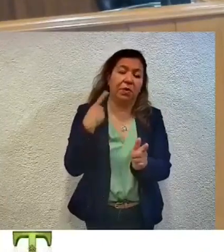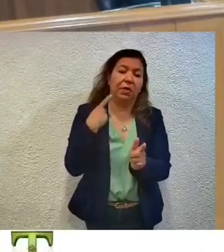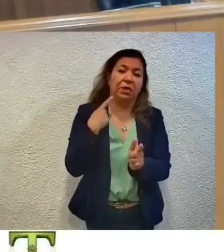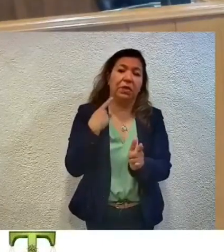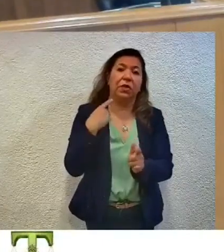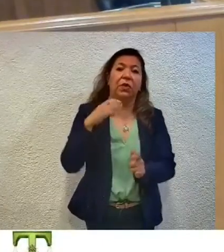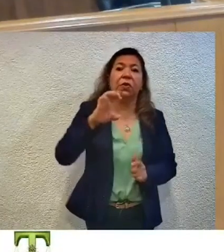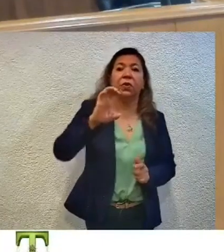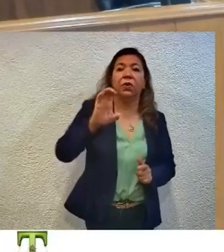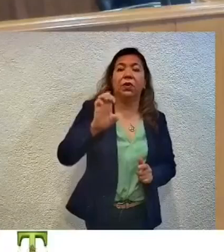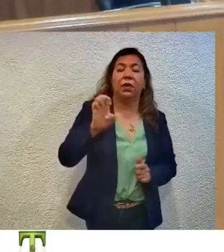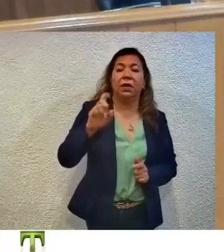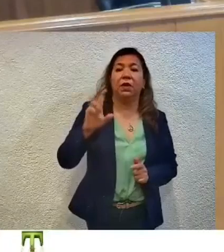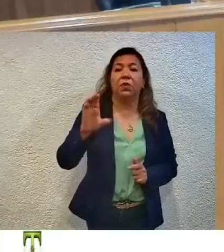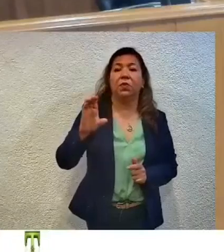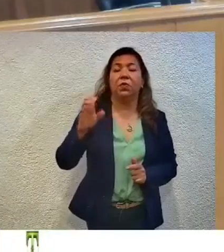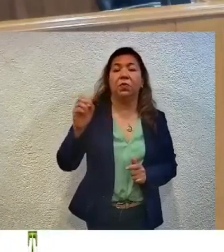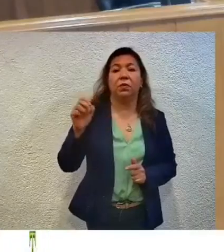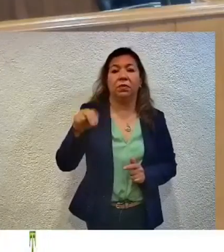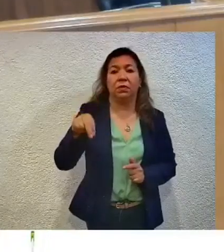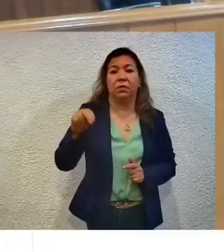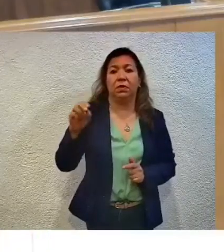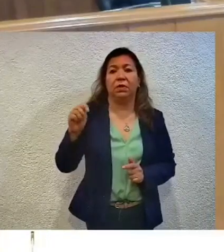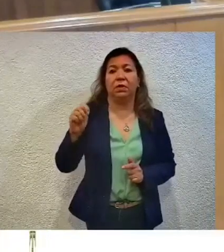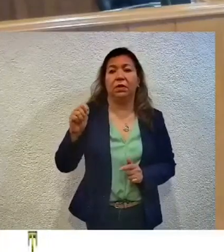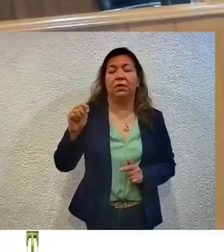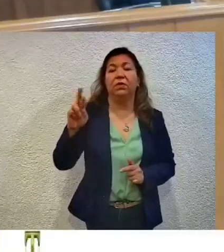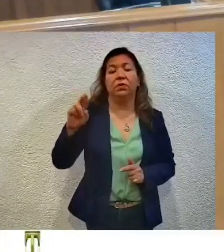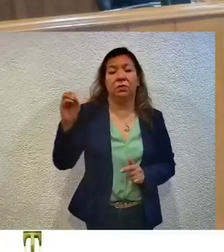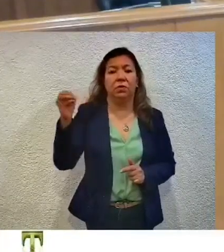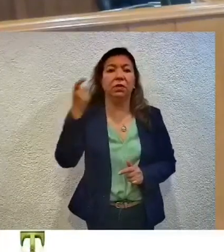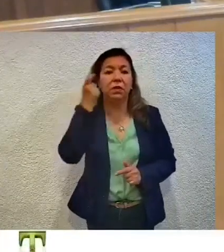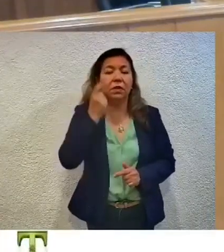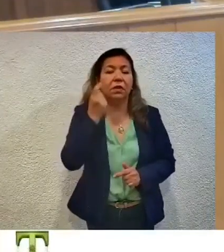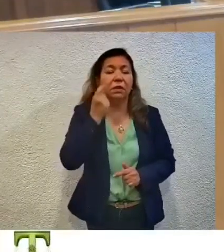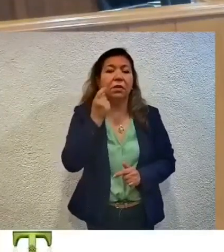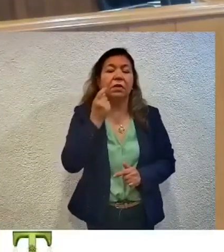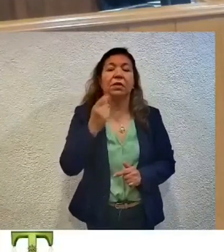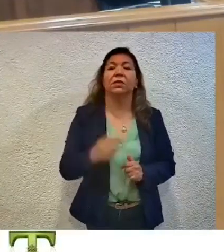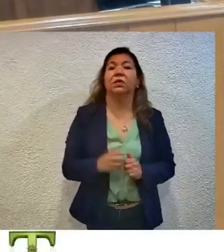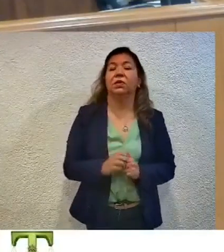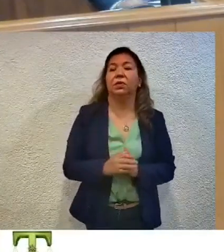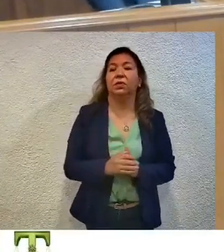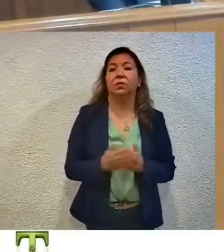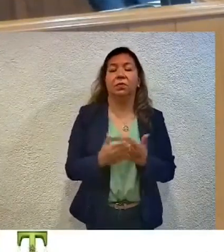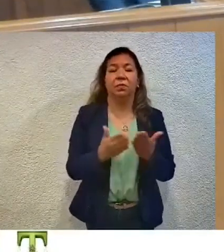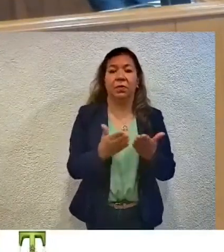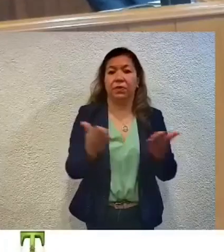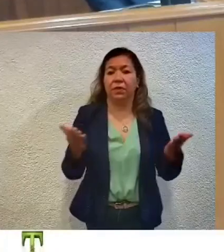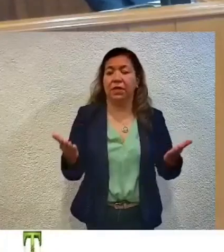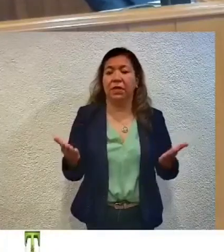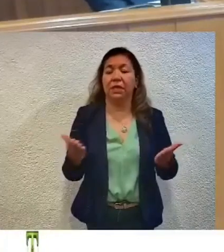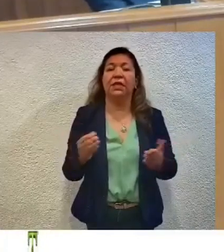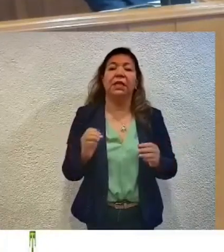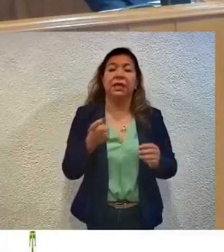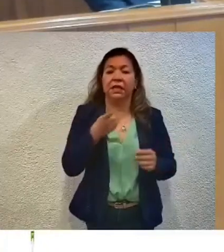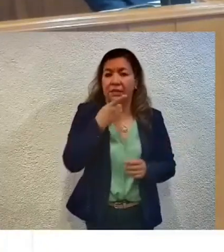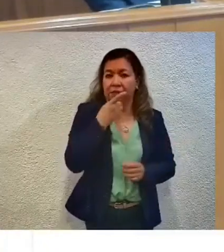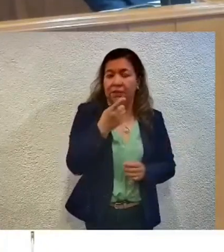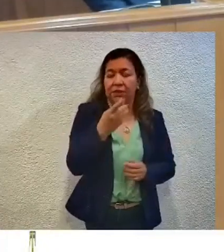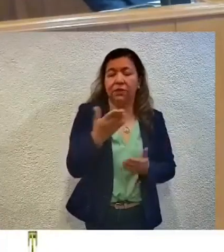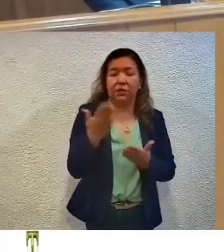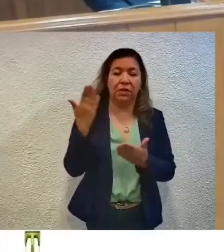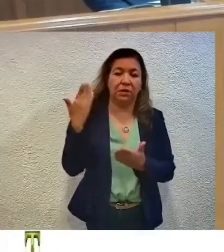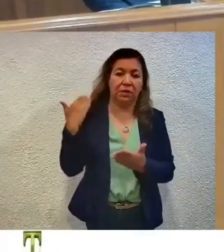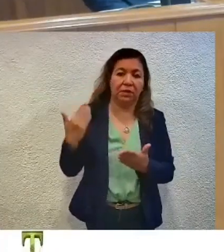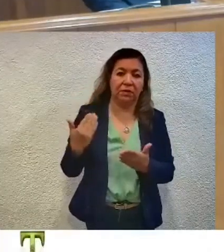General del Instituto Electoral y de Participación Ciudadana del Estado de Guerrero, por las razones y fundamentos expuestos en el considerando quinto de